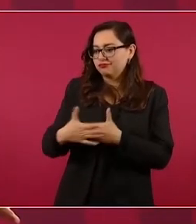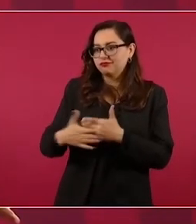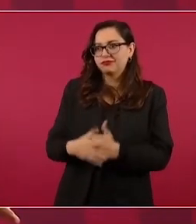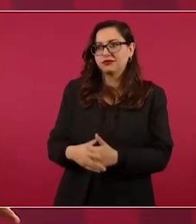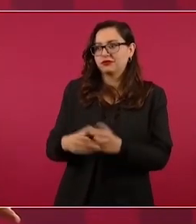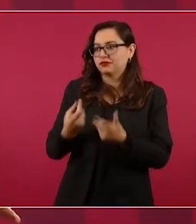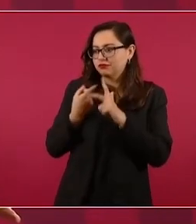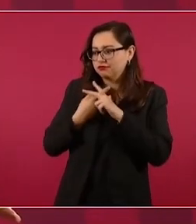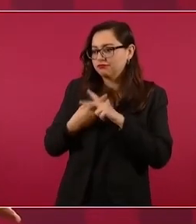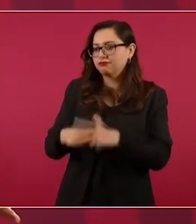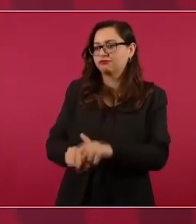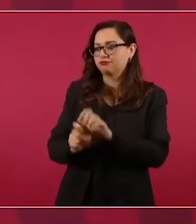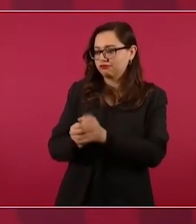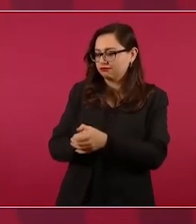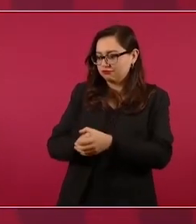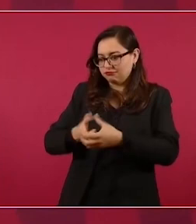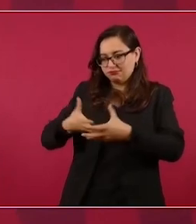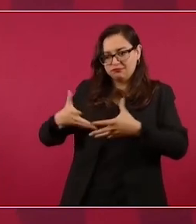que este año